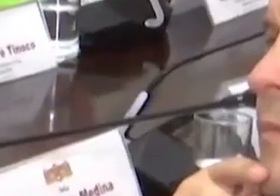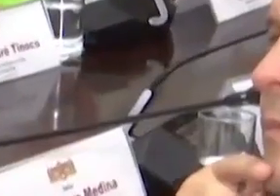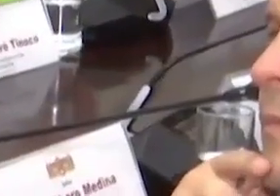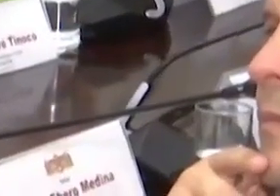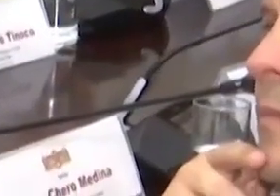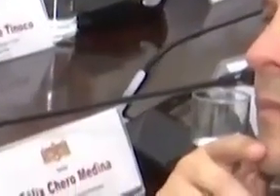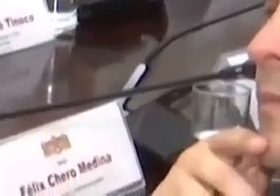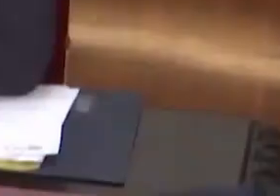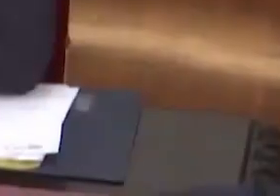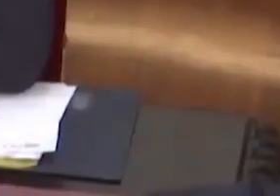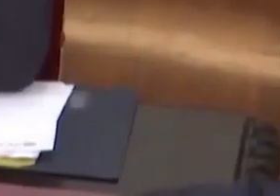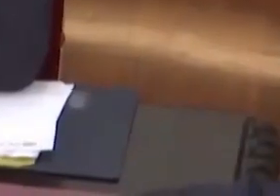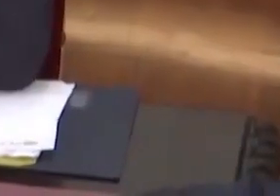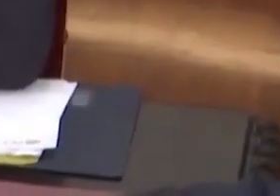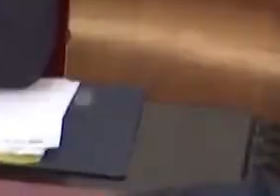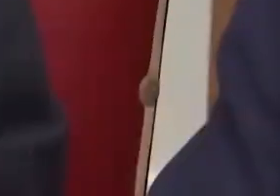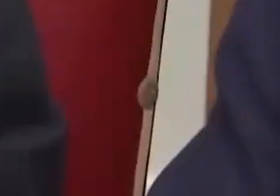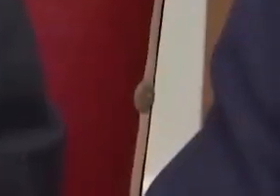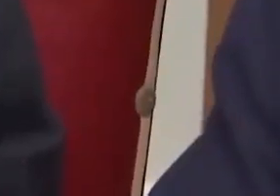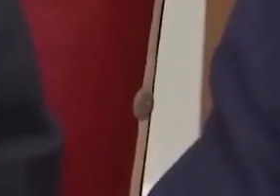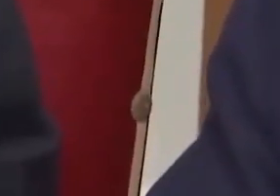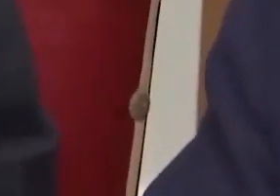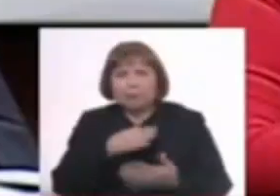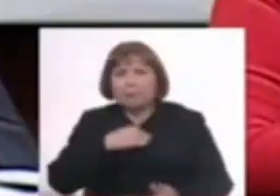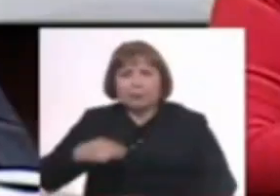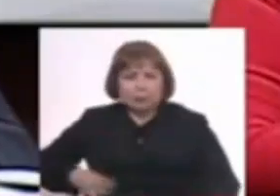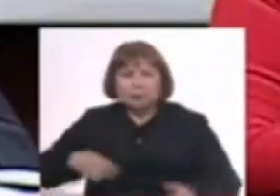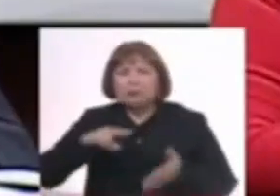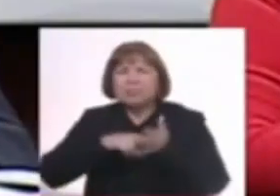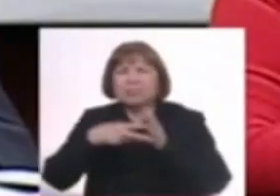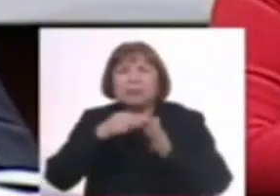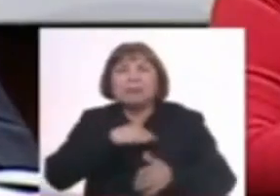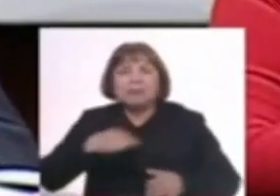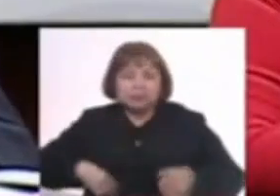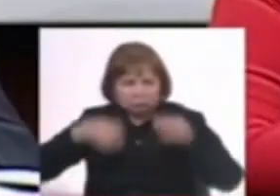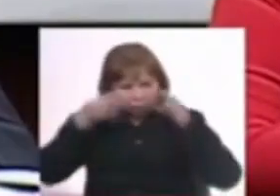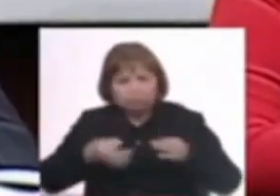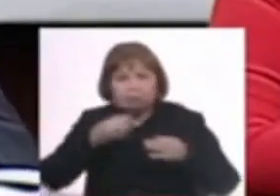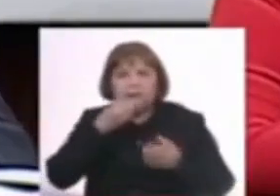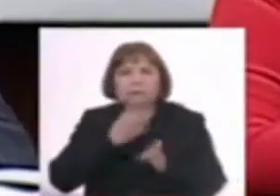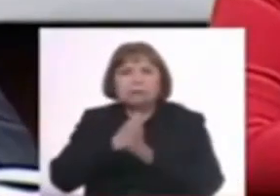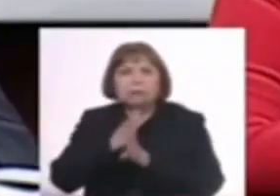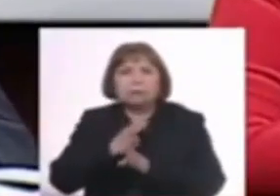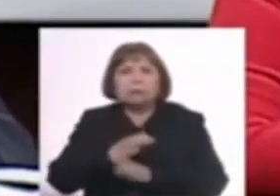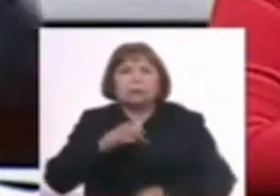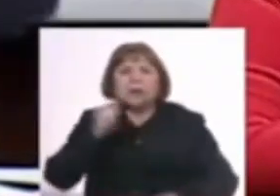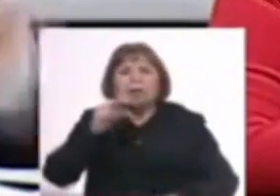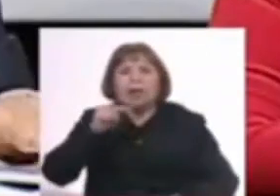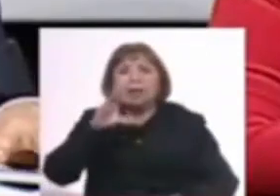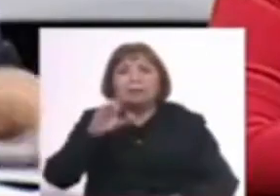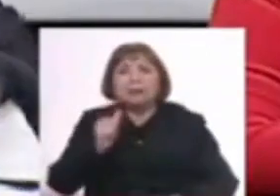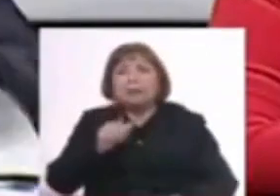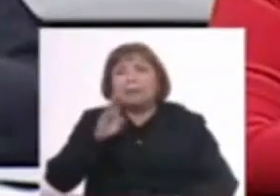tuviéramos que El Ejecutivo tengo un gabinete de ancha base significa ministros con esas condiciones con esa competencias y